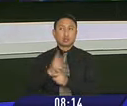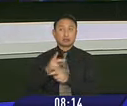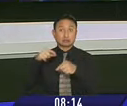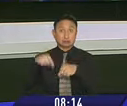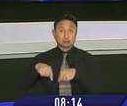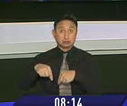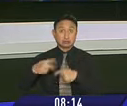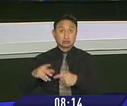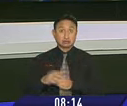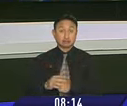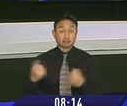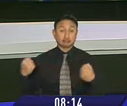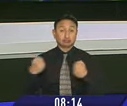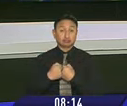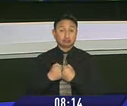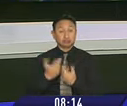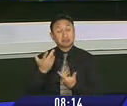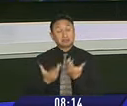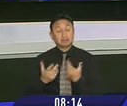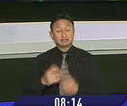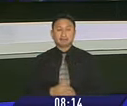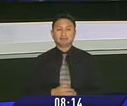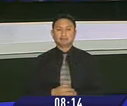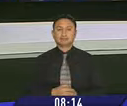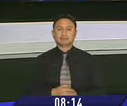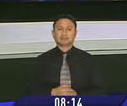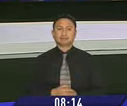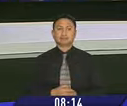y también accidentes que se podrían ocasionar.